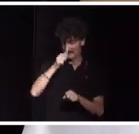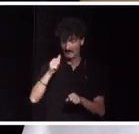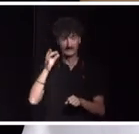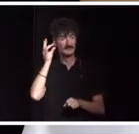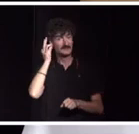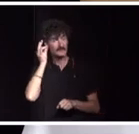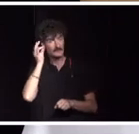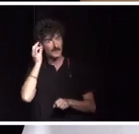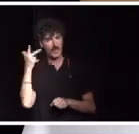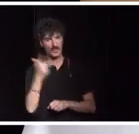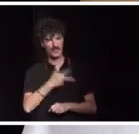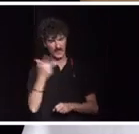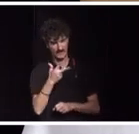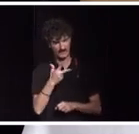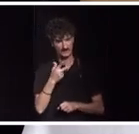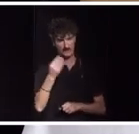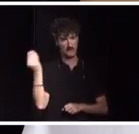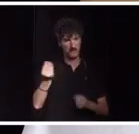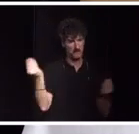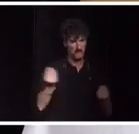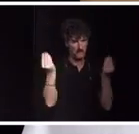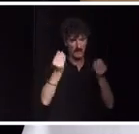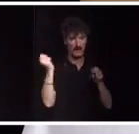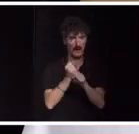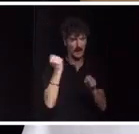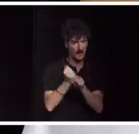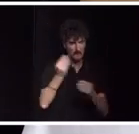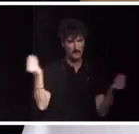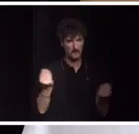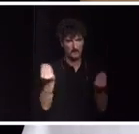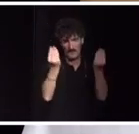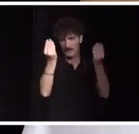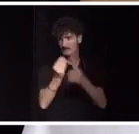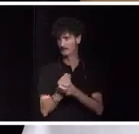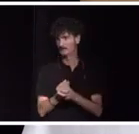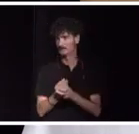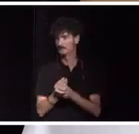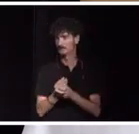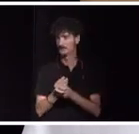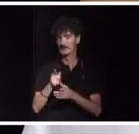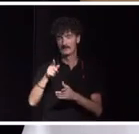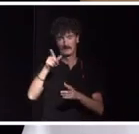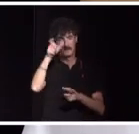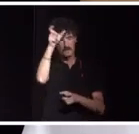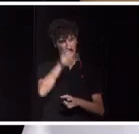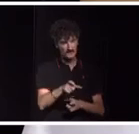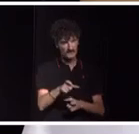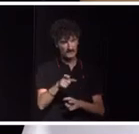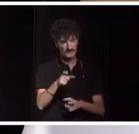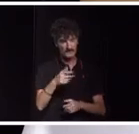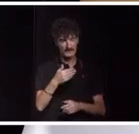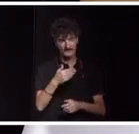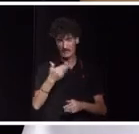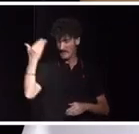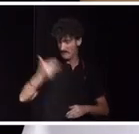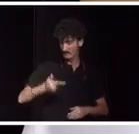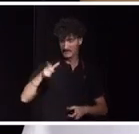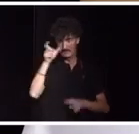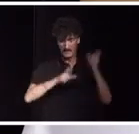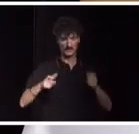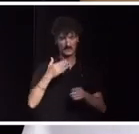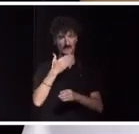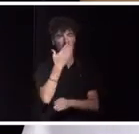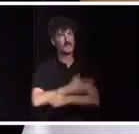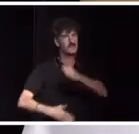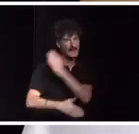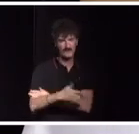más derechos y mejores condiciones laborales. Igual que poner en el centro a los trabajadores de la discapacidad, que los tienen siempre